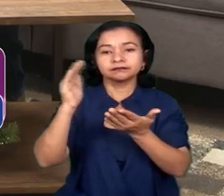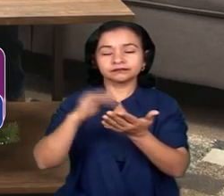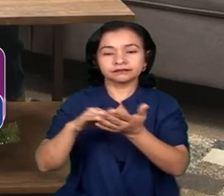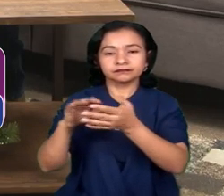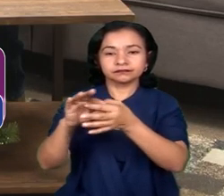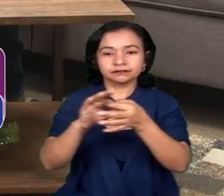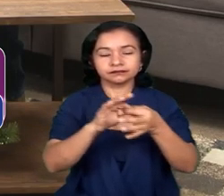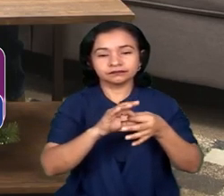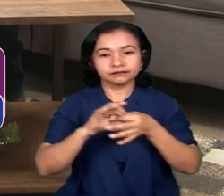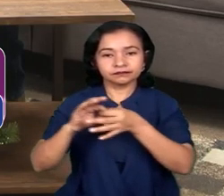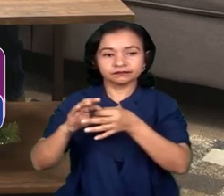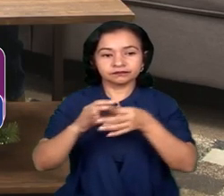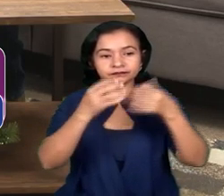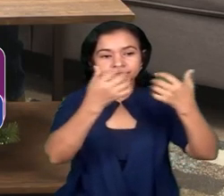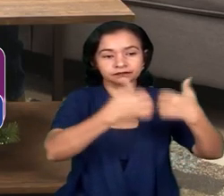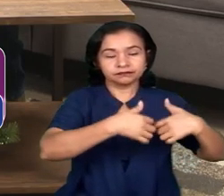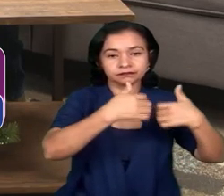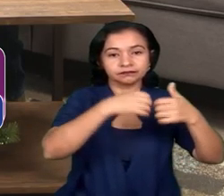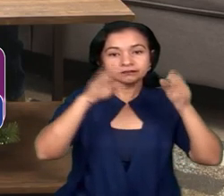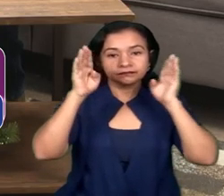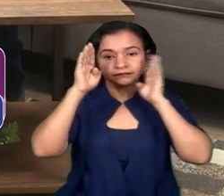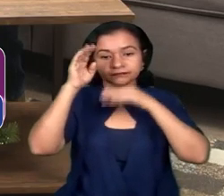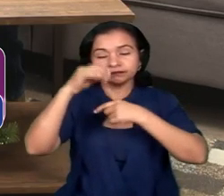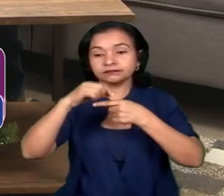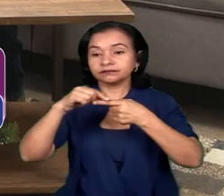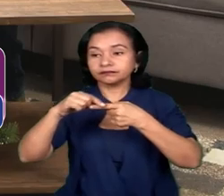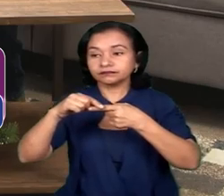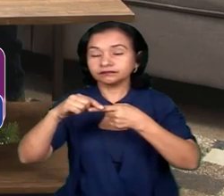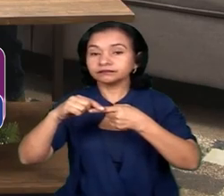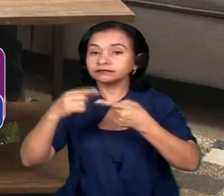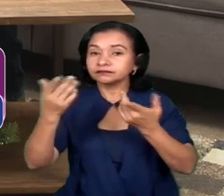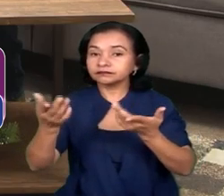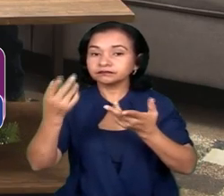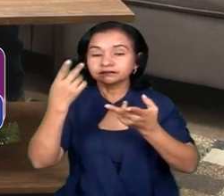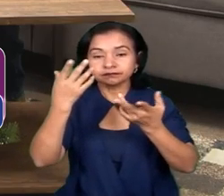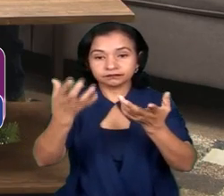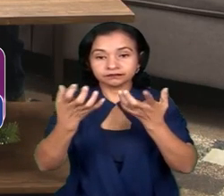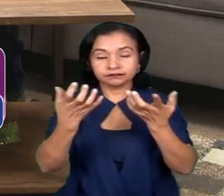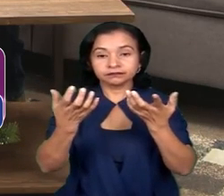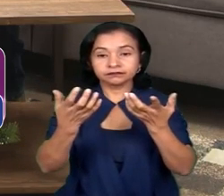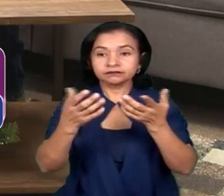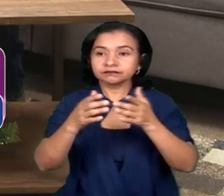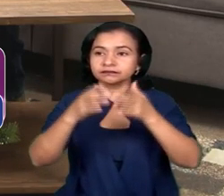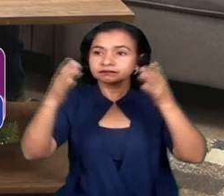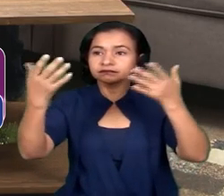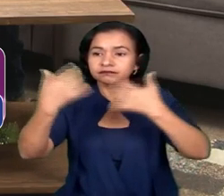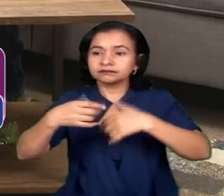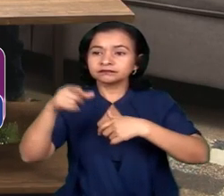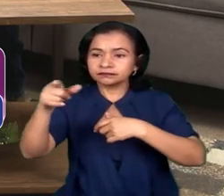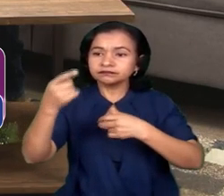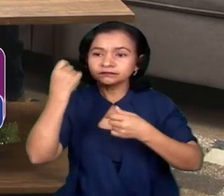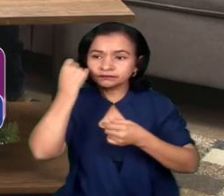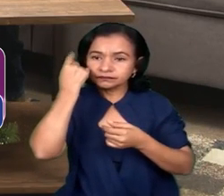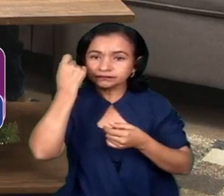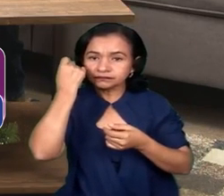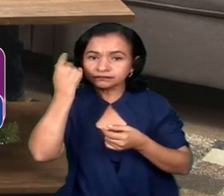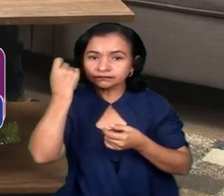conjuntamente con el empresariado de los comipymes y que no quisiéramos que los grandes empresarios entendieran de que